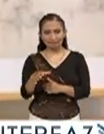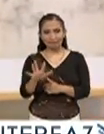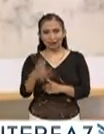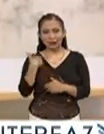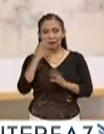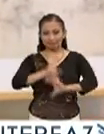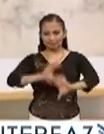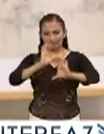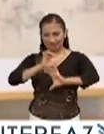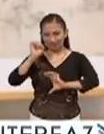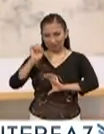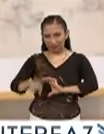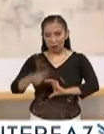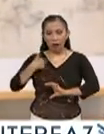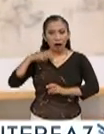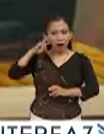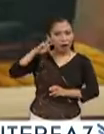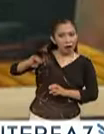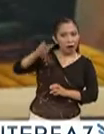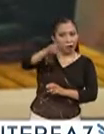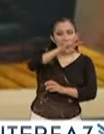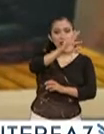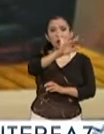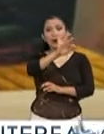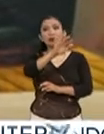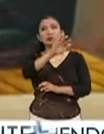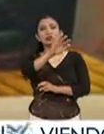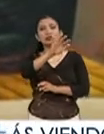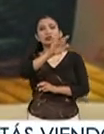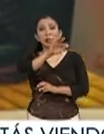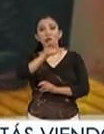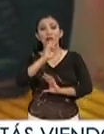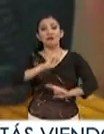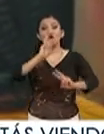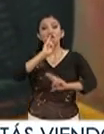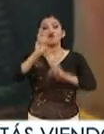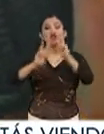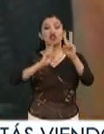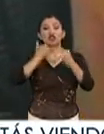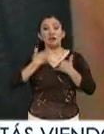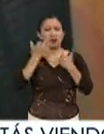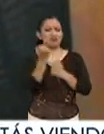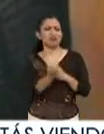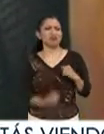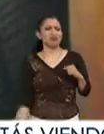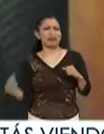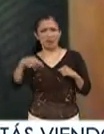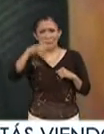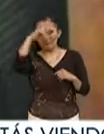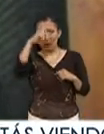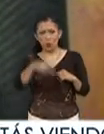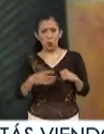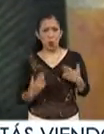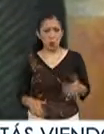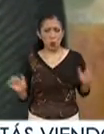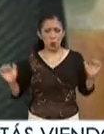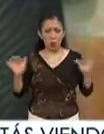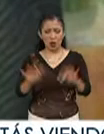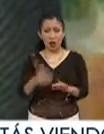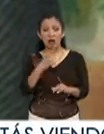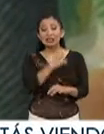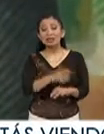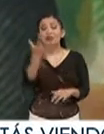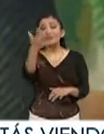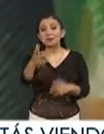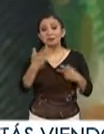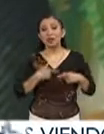este concierto hubieron más de 50 voces juveniles, que son las mejores del país, con